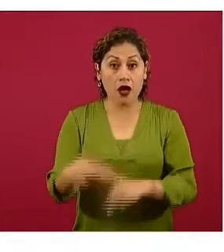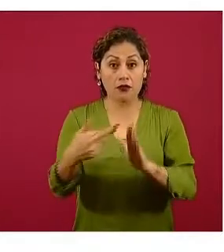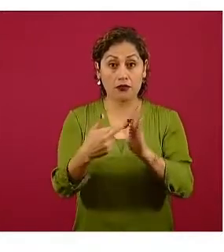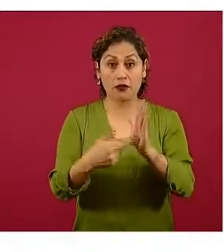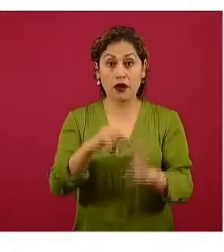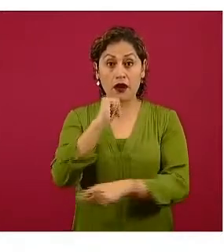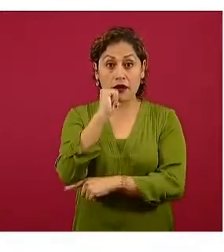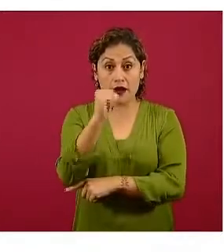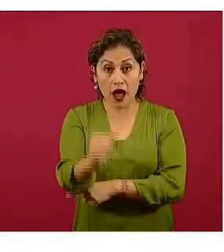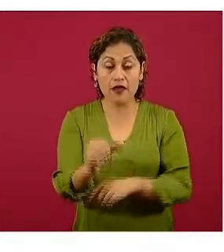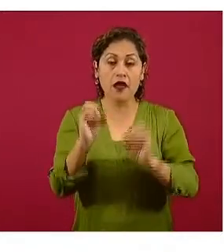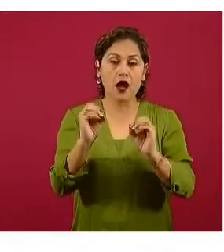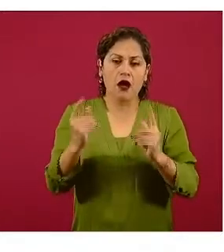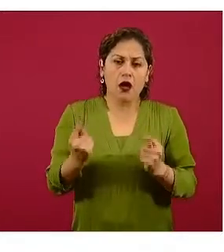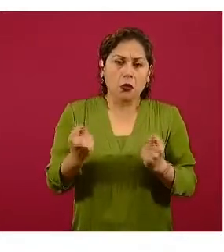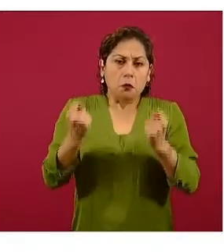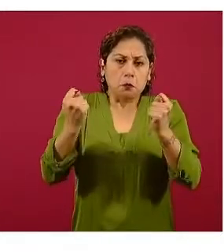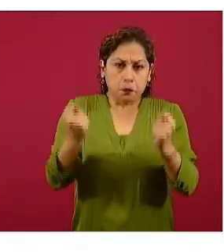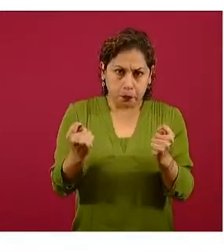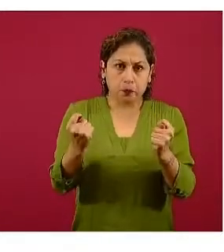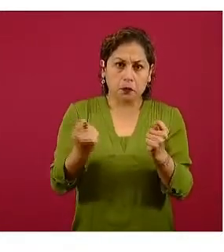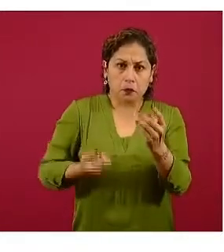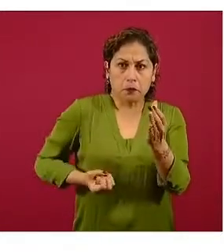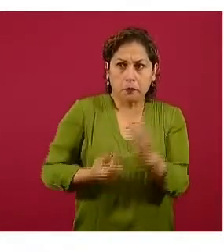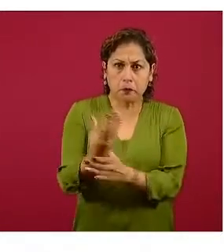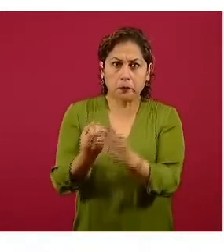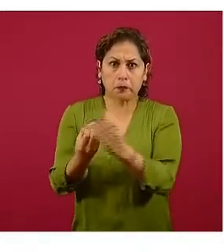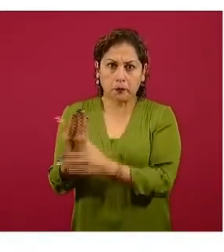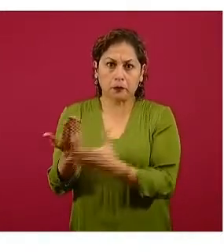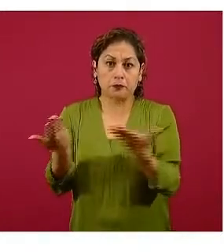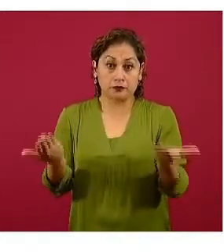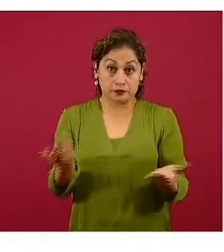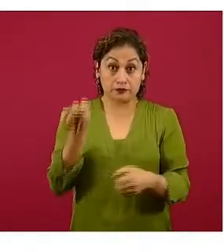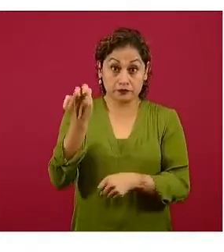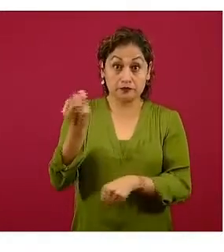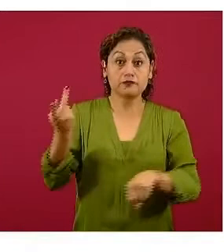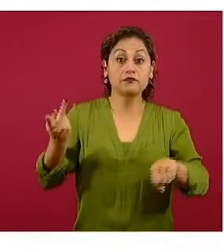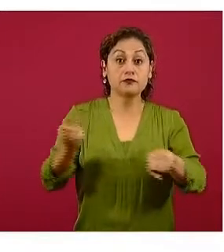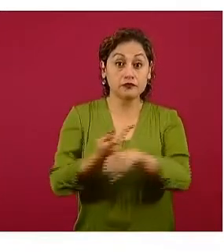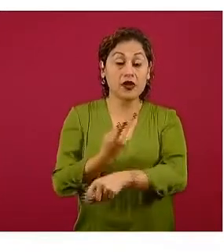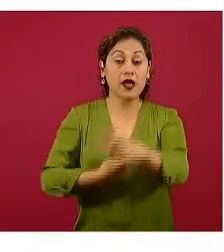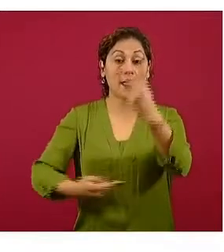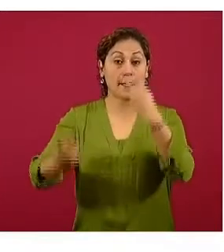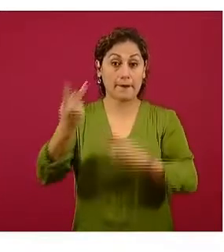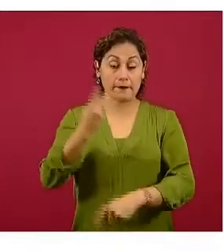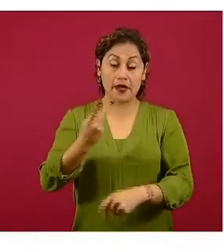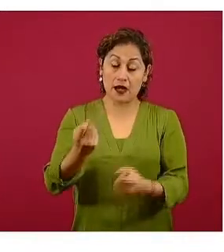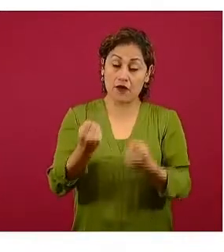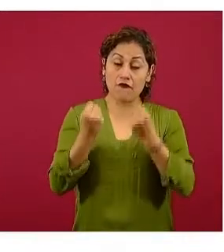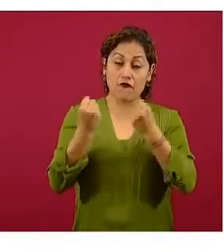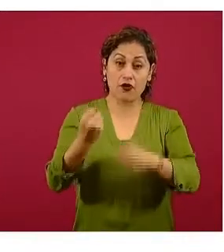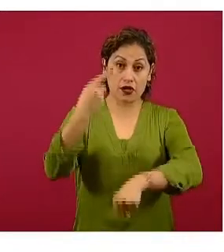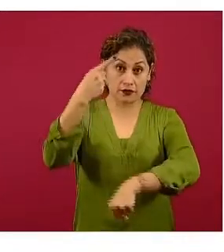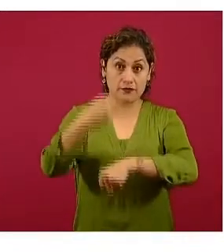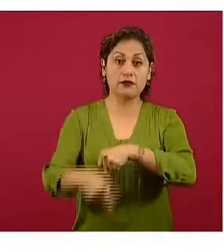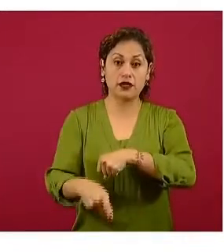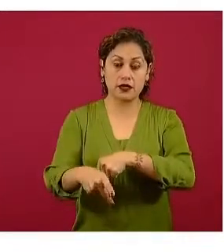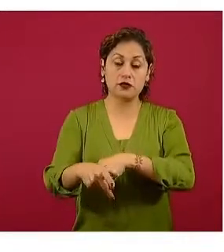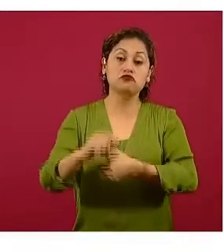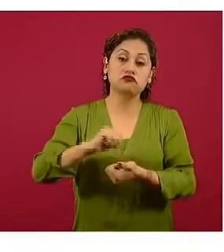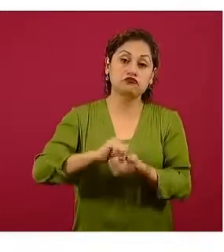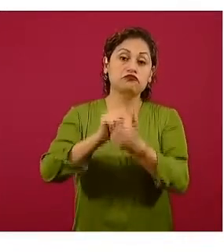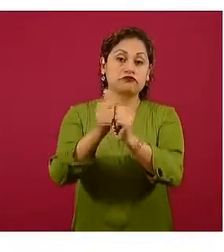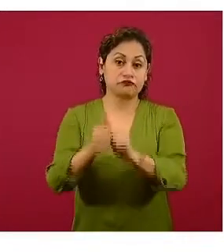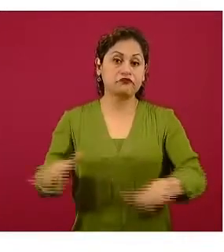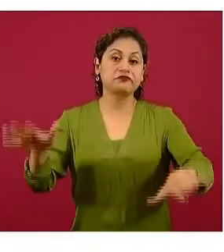los indicadores, que son la expresión de lo que está sucediendo para efectos de la epidemia en cada una de ellas, pues entonces en siguientes